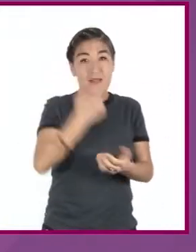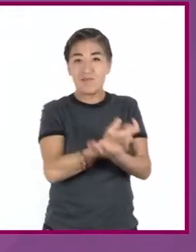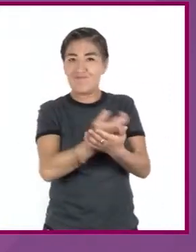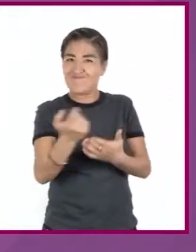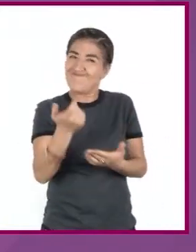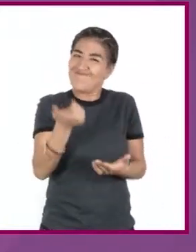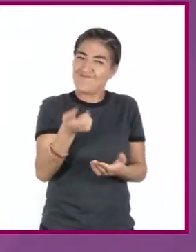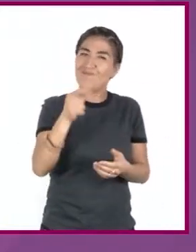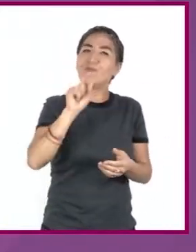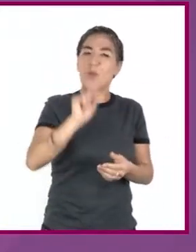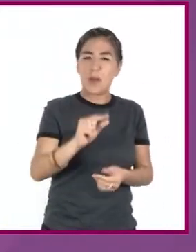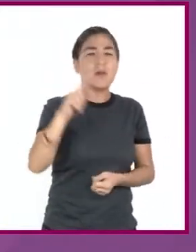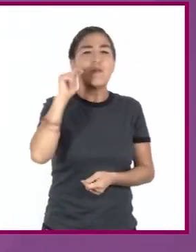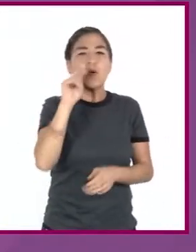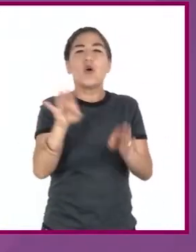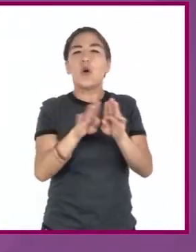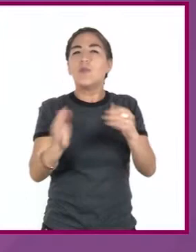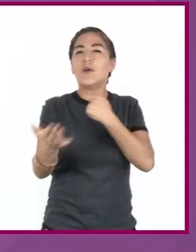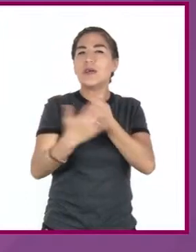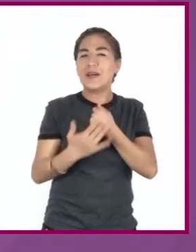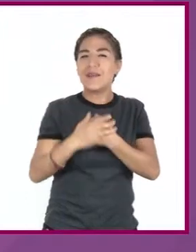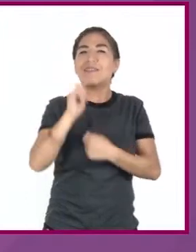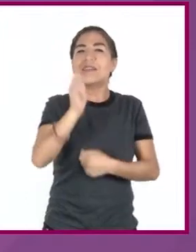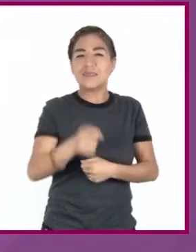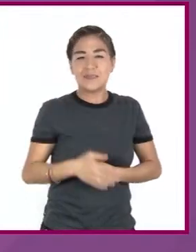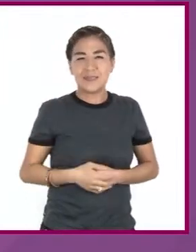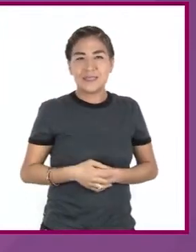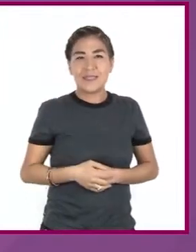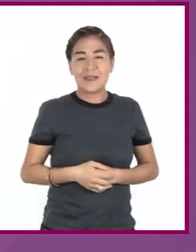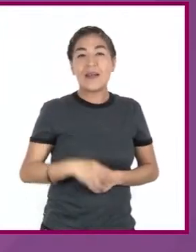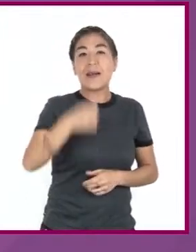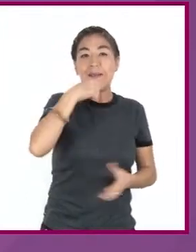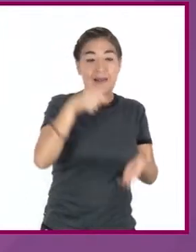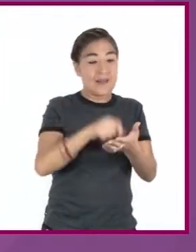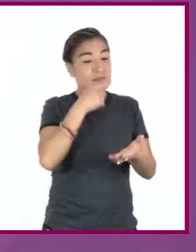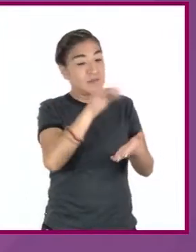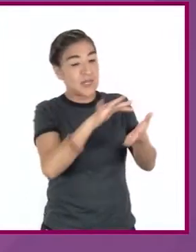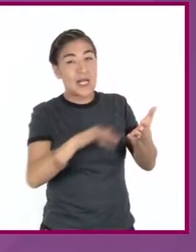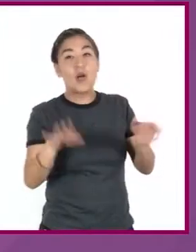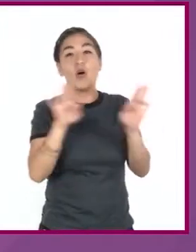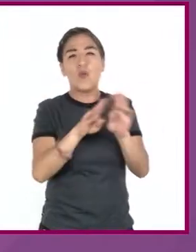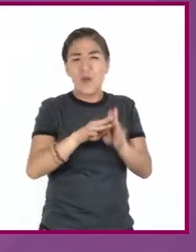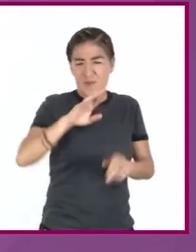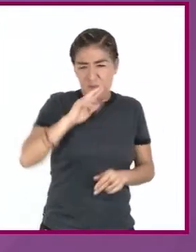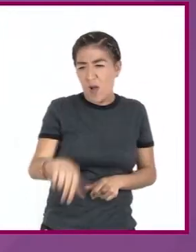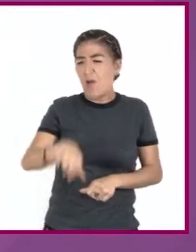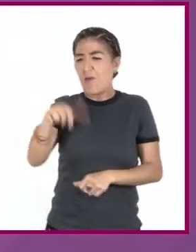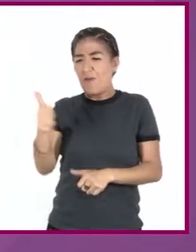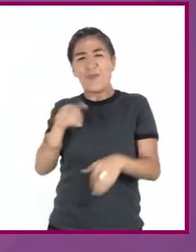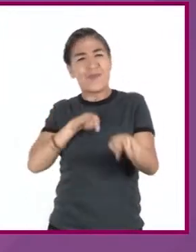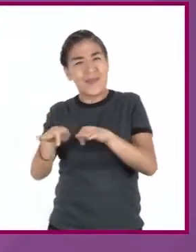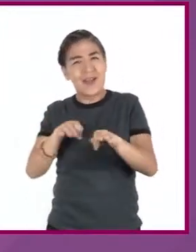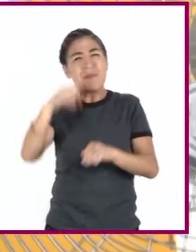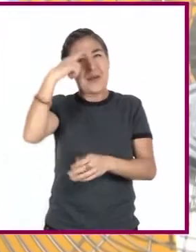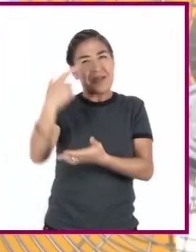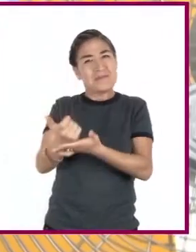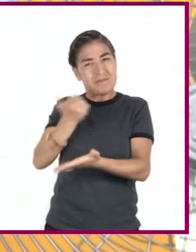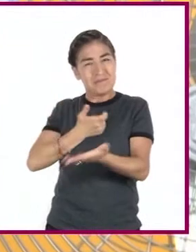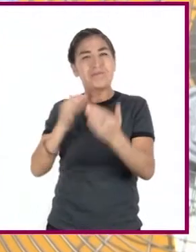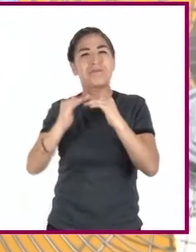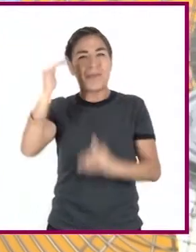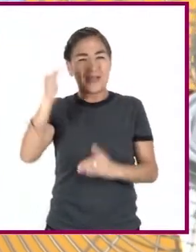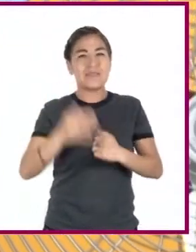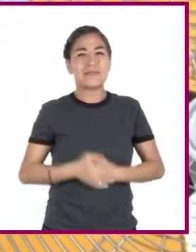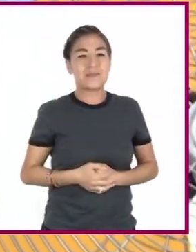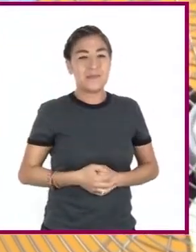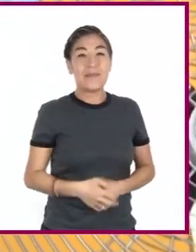carta trató de persuadirme y me dio a entender que dedicándome a otra cosa podía obtener una mejor compensación económica.